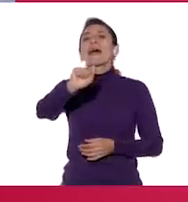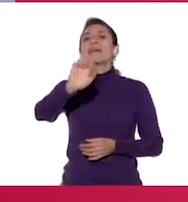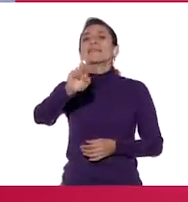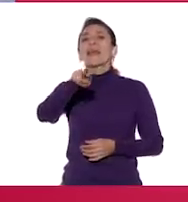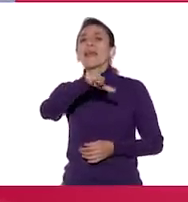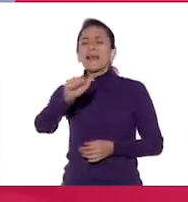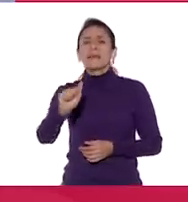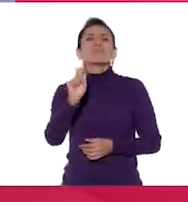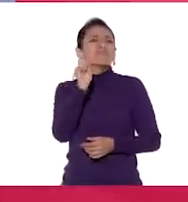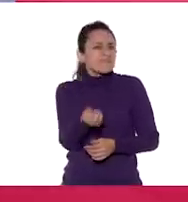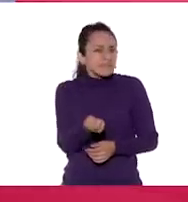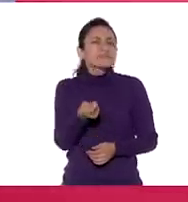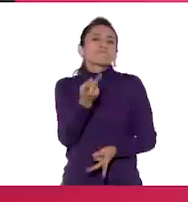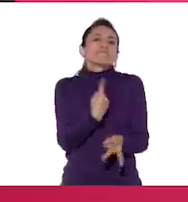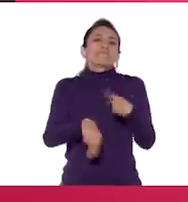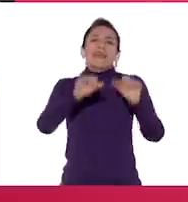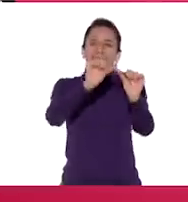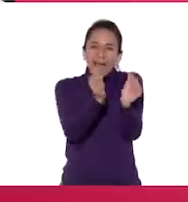y la ciencia.